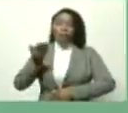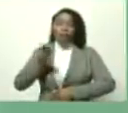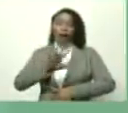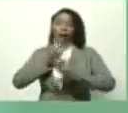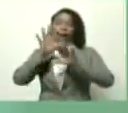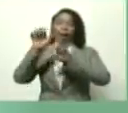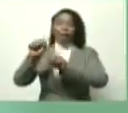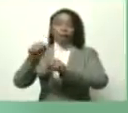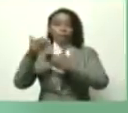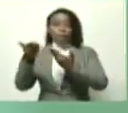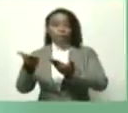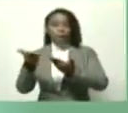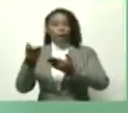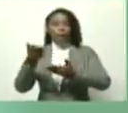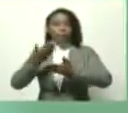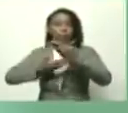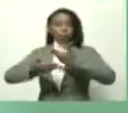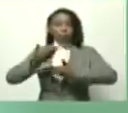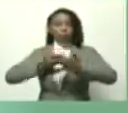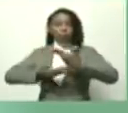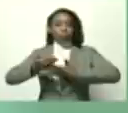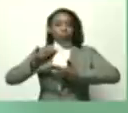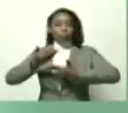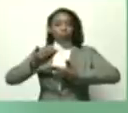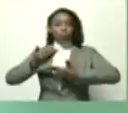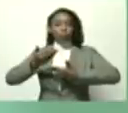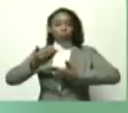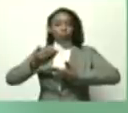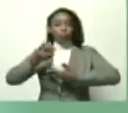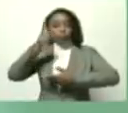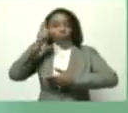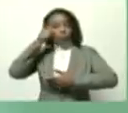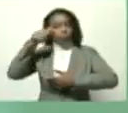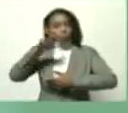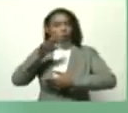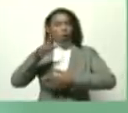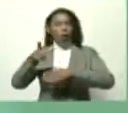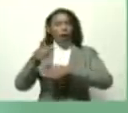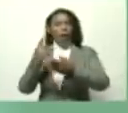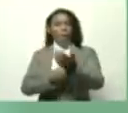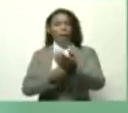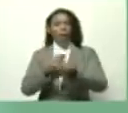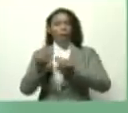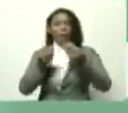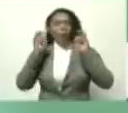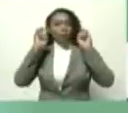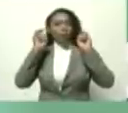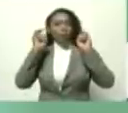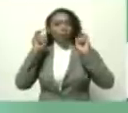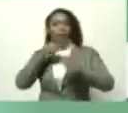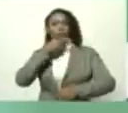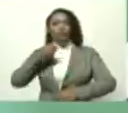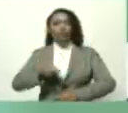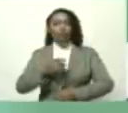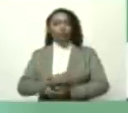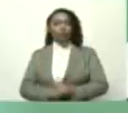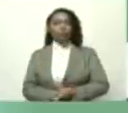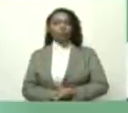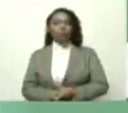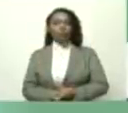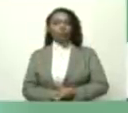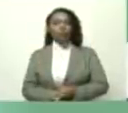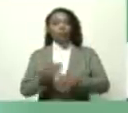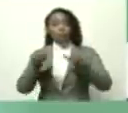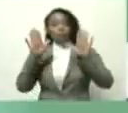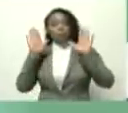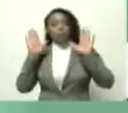alcances de la cooperación con un pueblo hermano y con un gobierno hermano, como es el caso de Rusia. Y bueno, a pesar